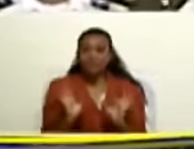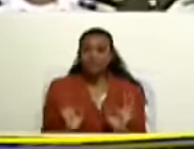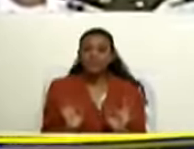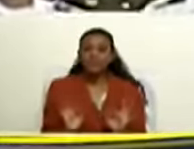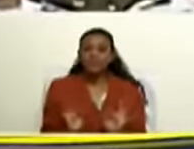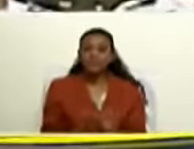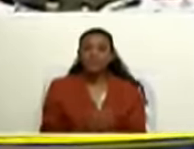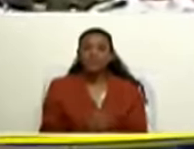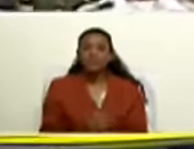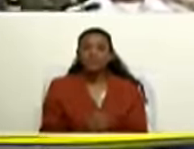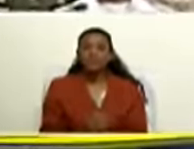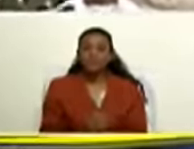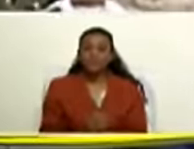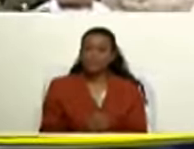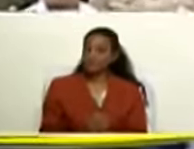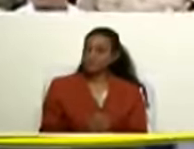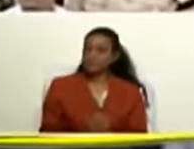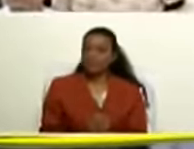a